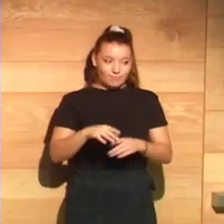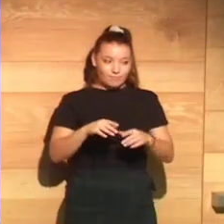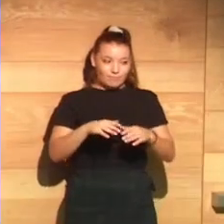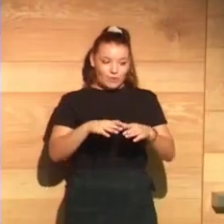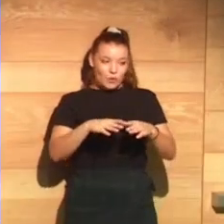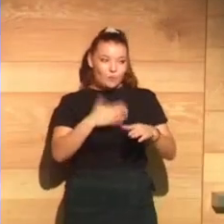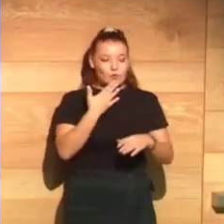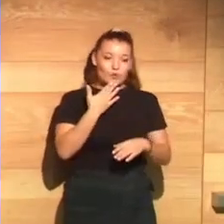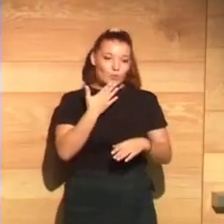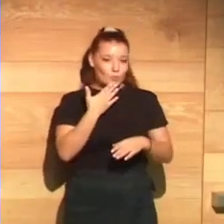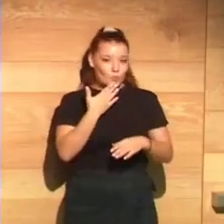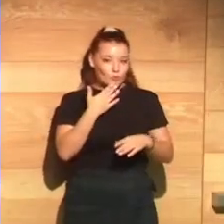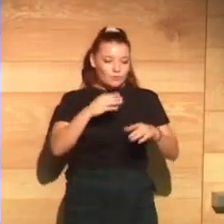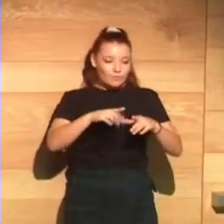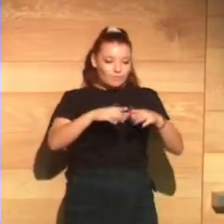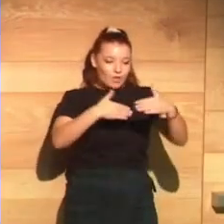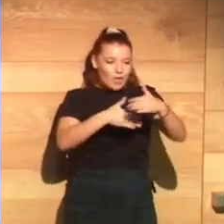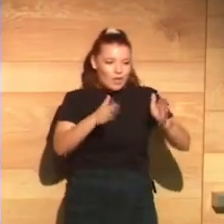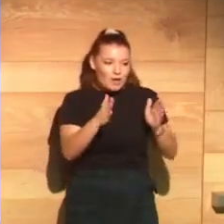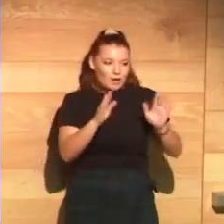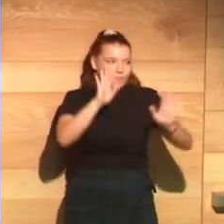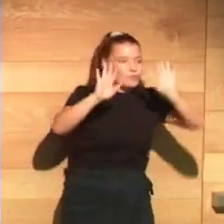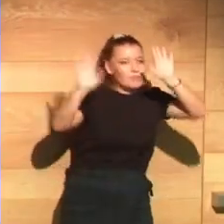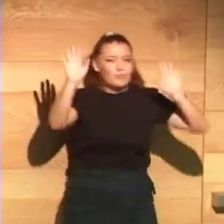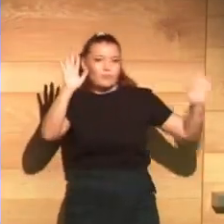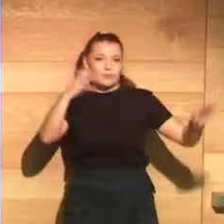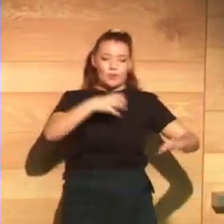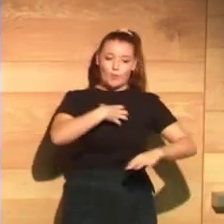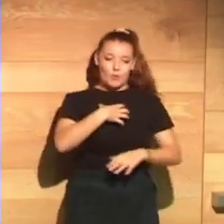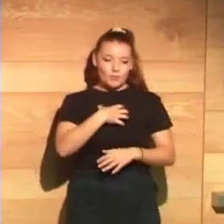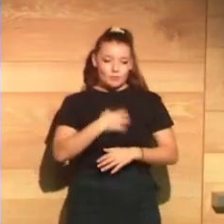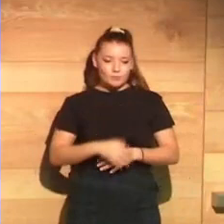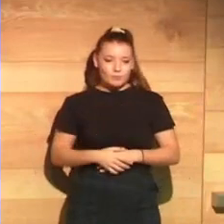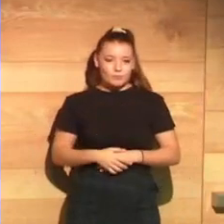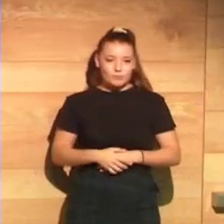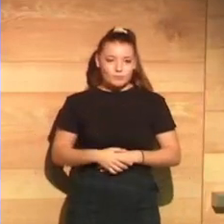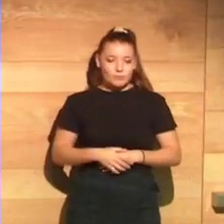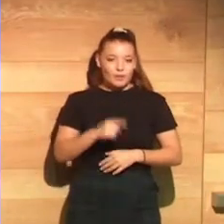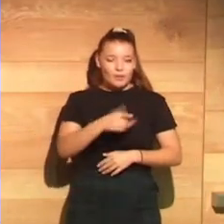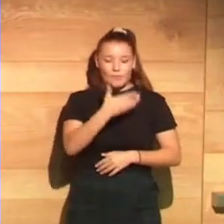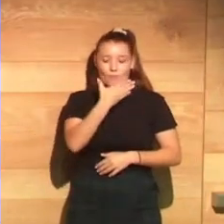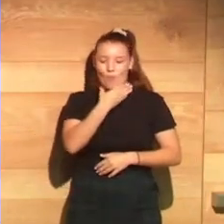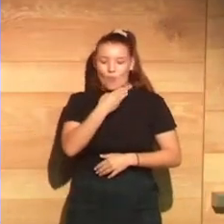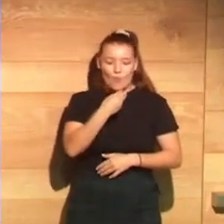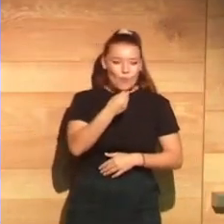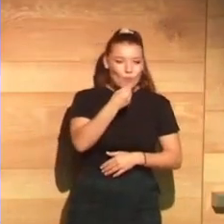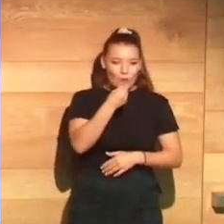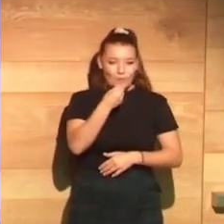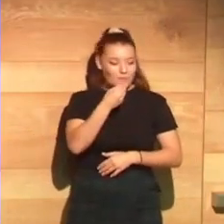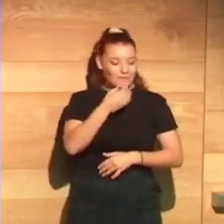constringe y te mete en una jaula de la que es muy difícil salir, ¿no? ella, bueno, ella era